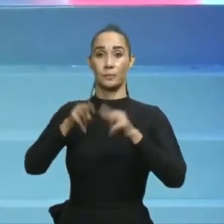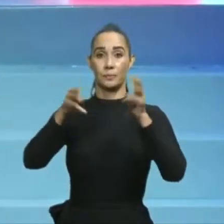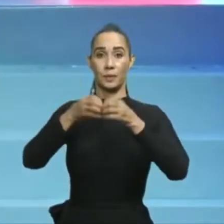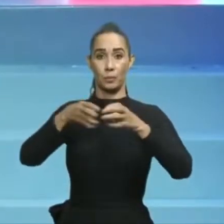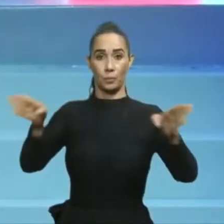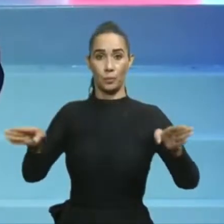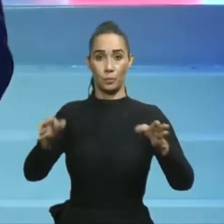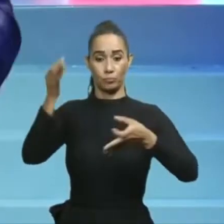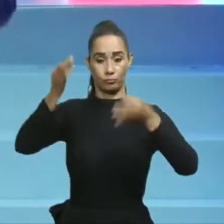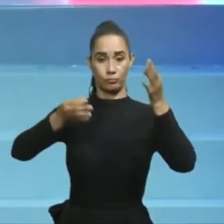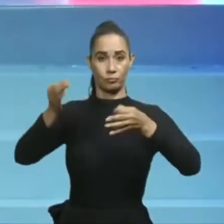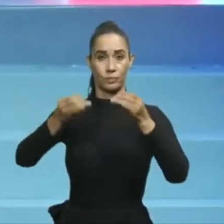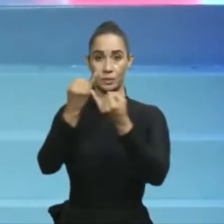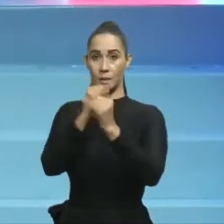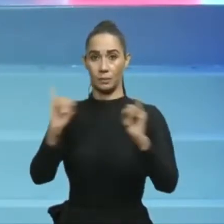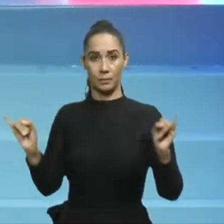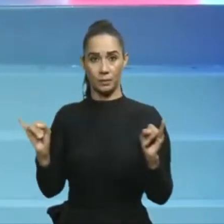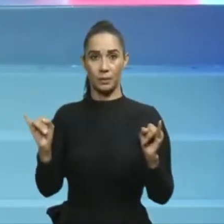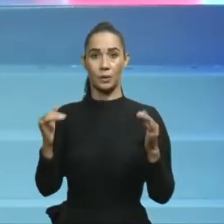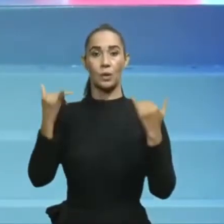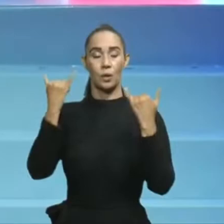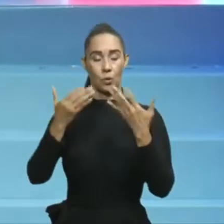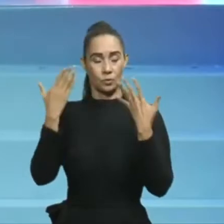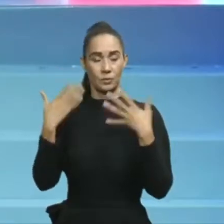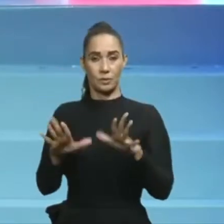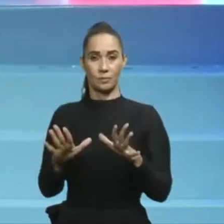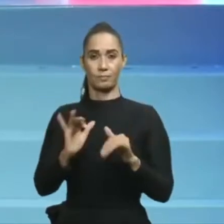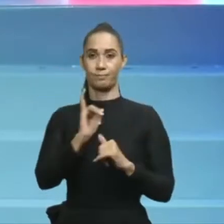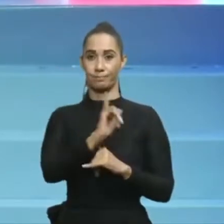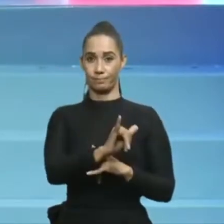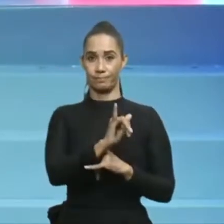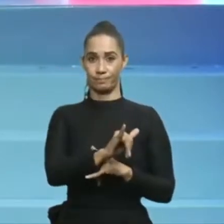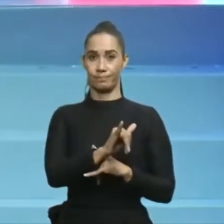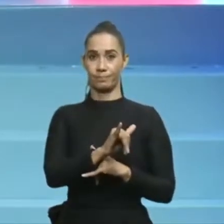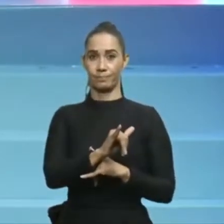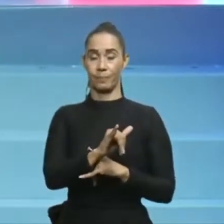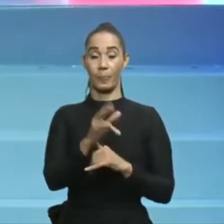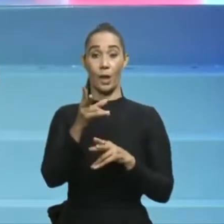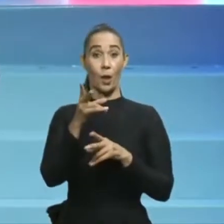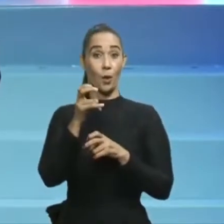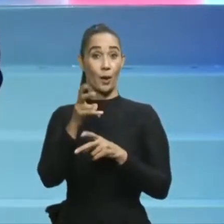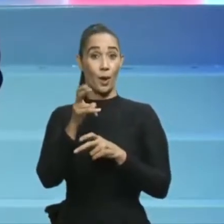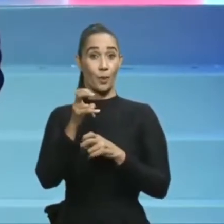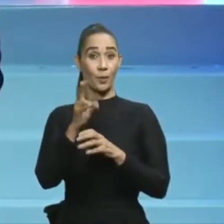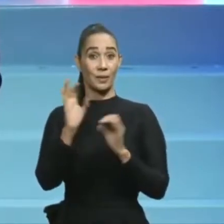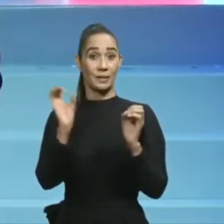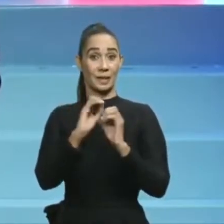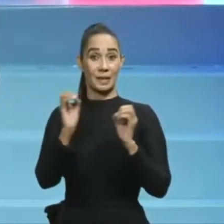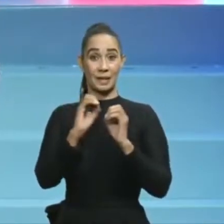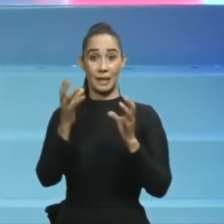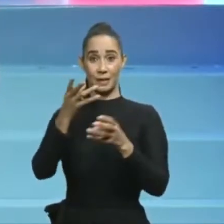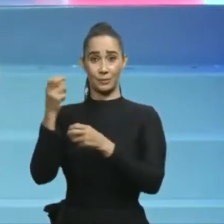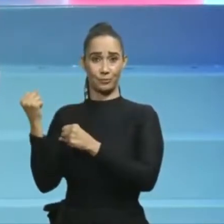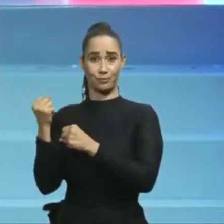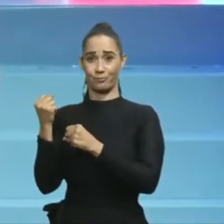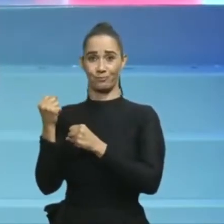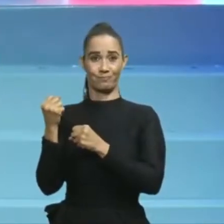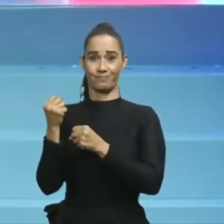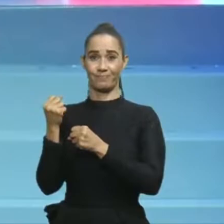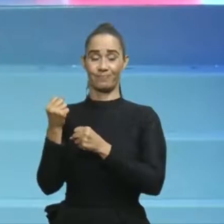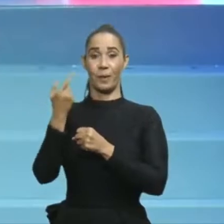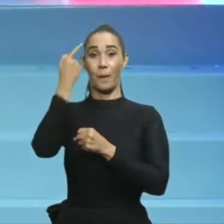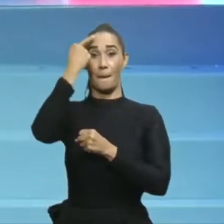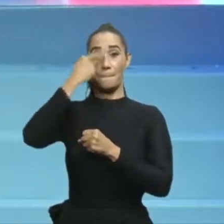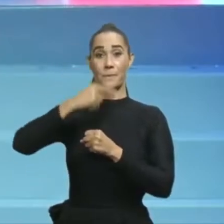independiente y hoy ya son un hecho una conquista que nadie nos podrá quitar porque